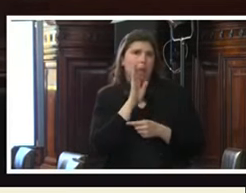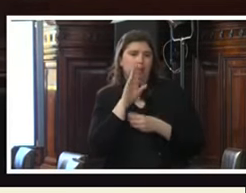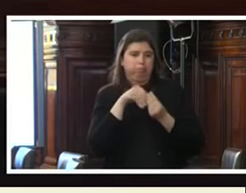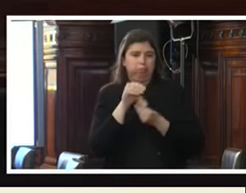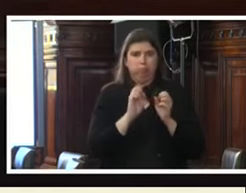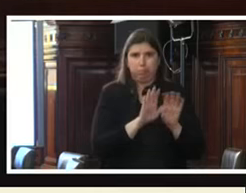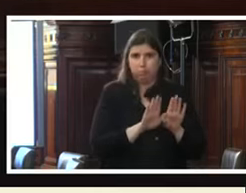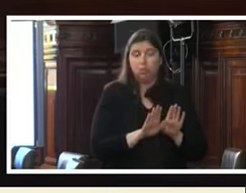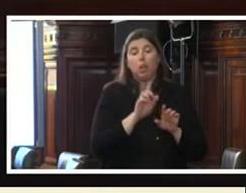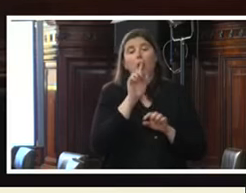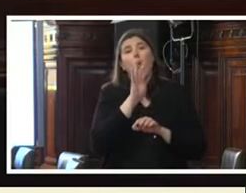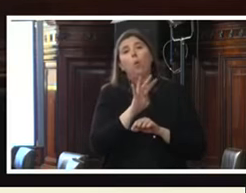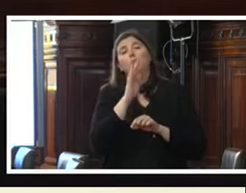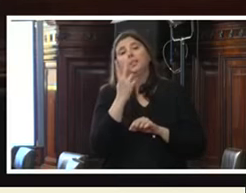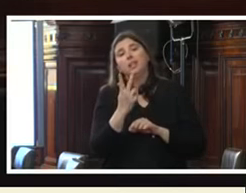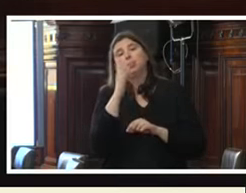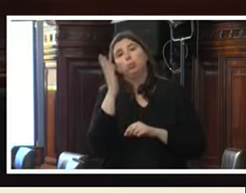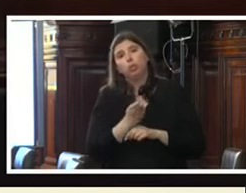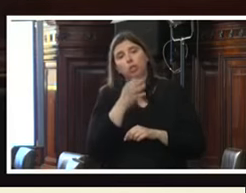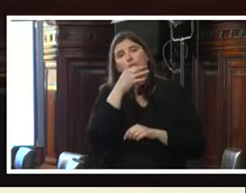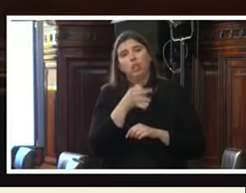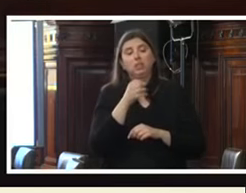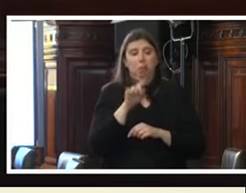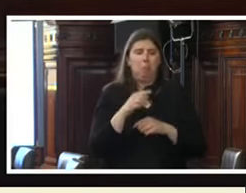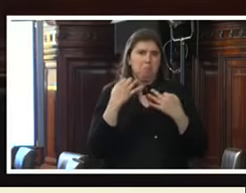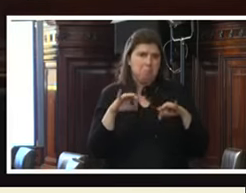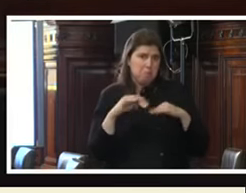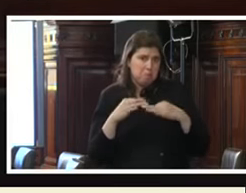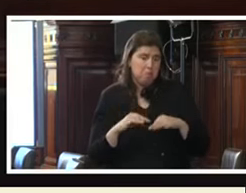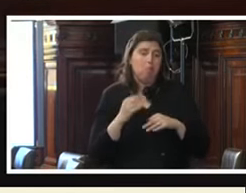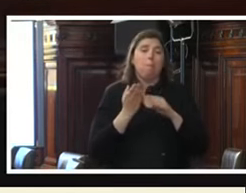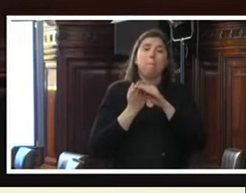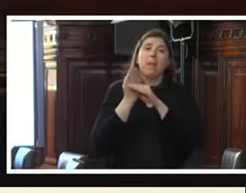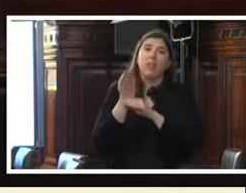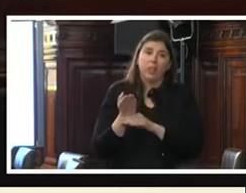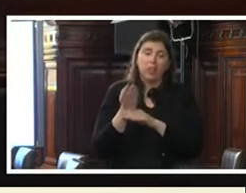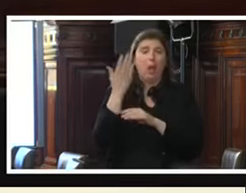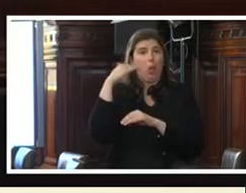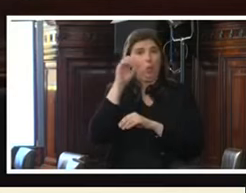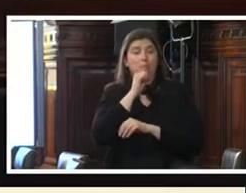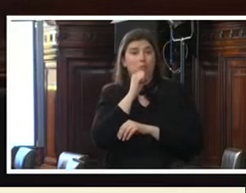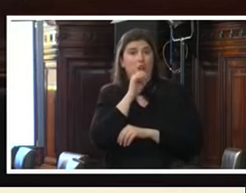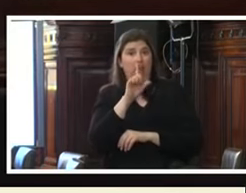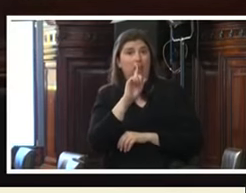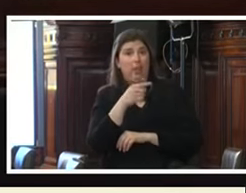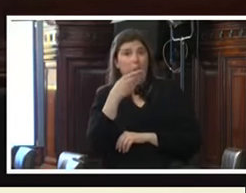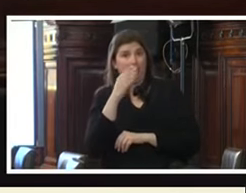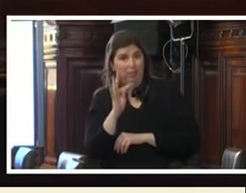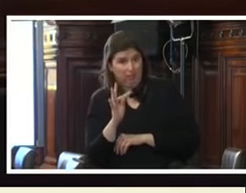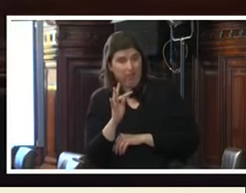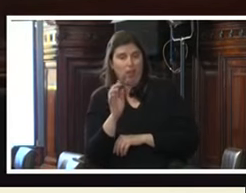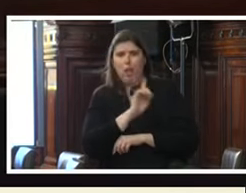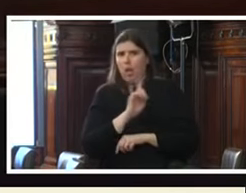43 por ciento considera que es una práctica válida el solicitar a las persona adultas mayores lg que no